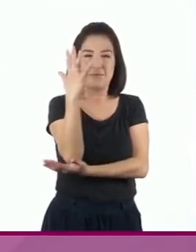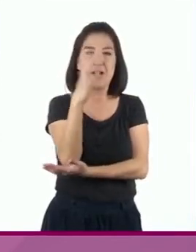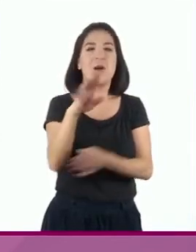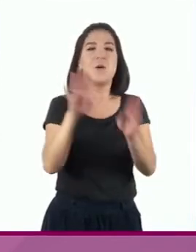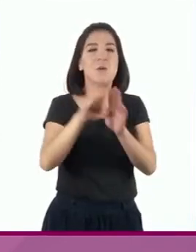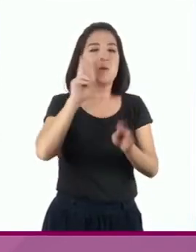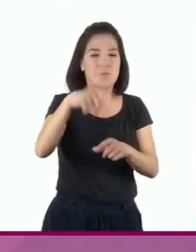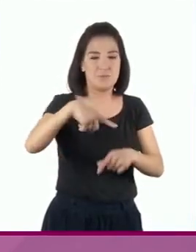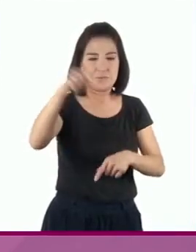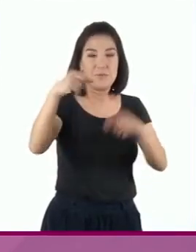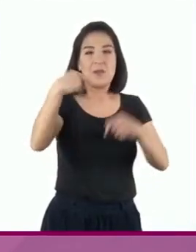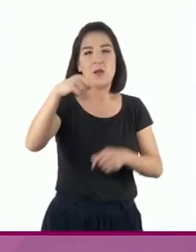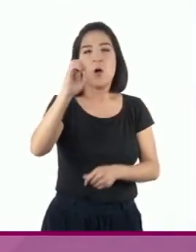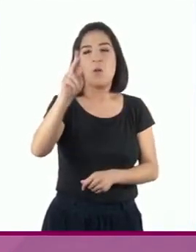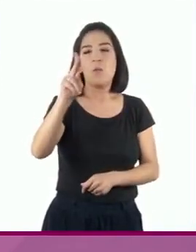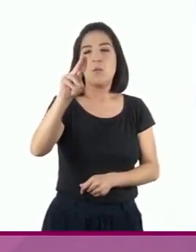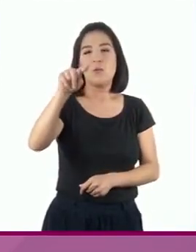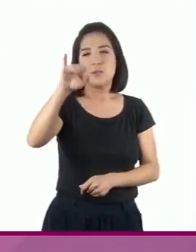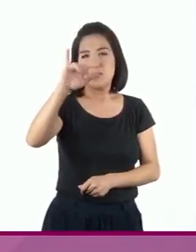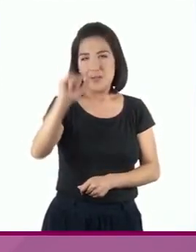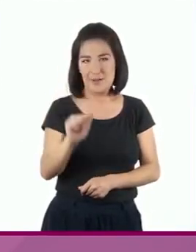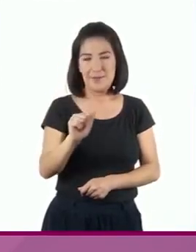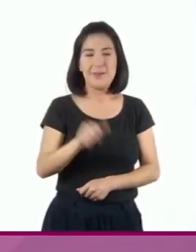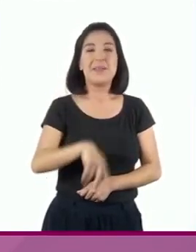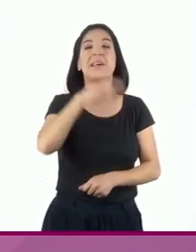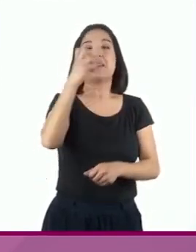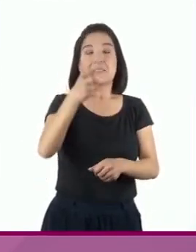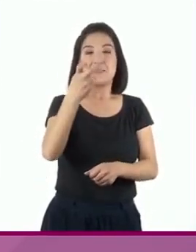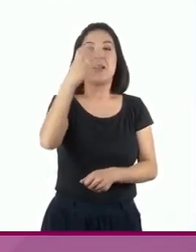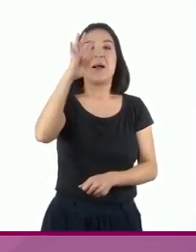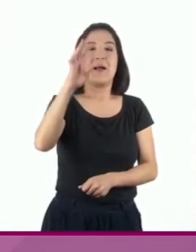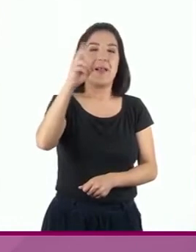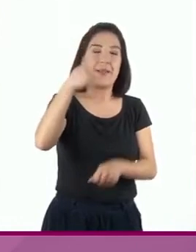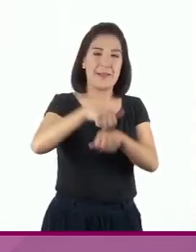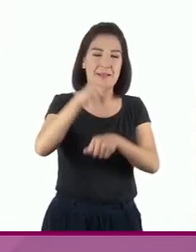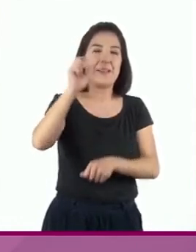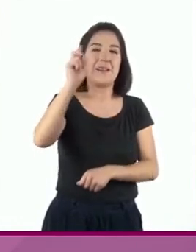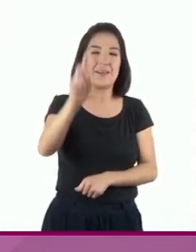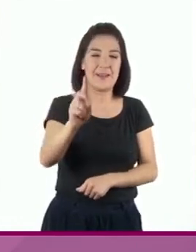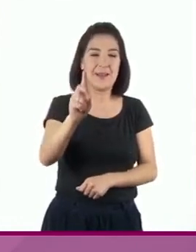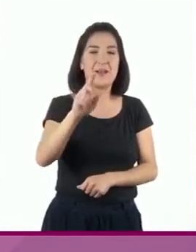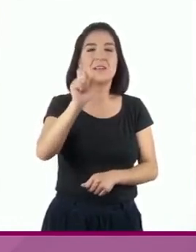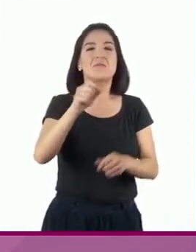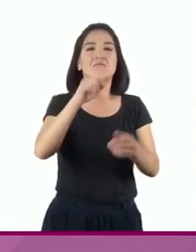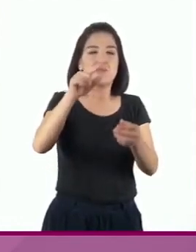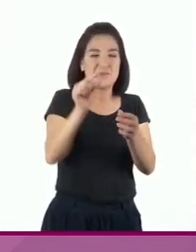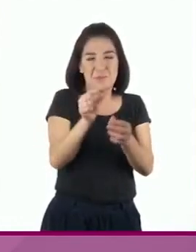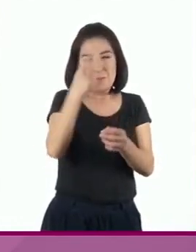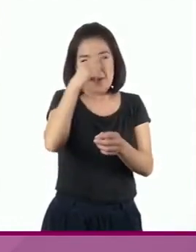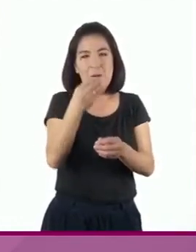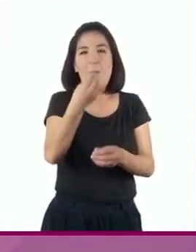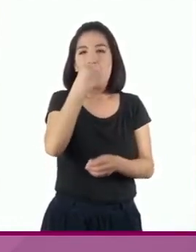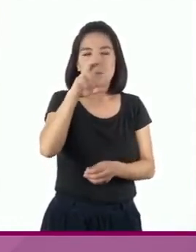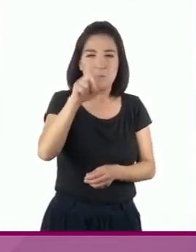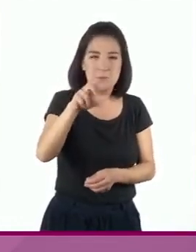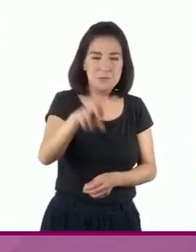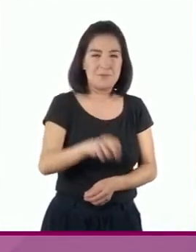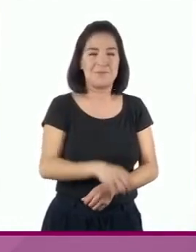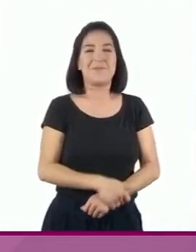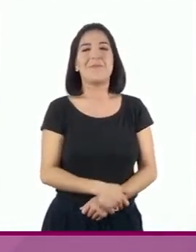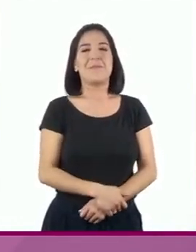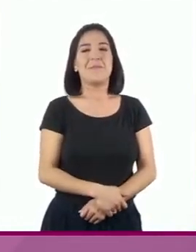e insectos. Con la letra B, insectos ubicados en pequeñas rendijas. En